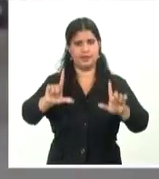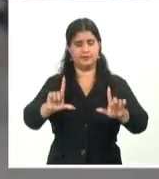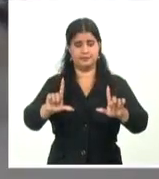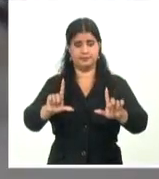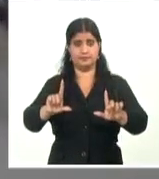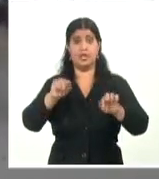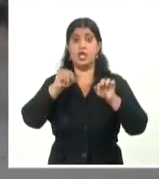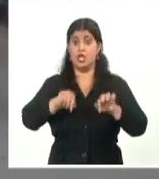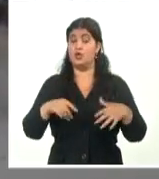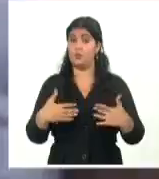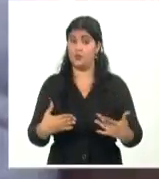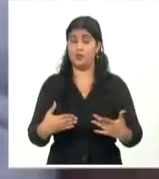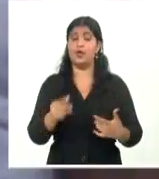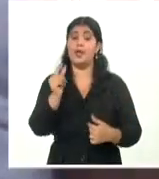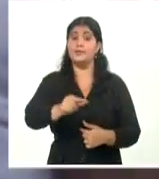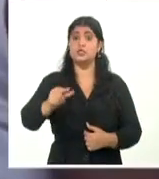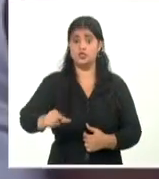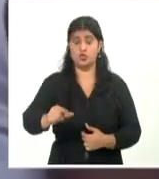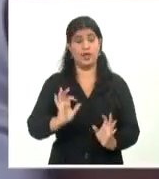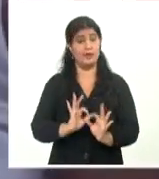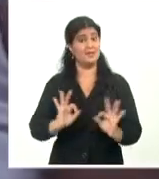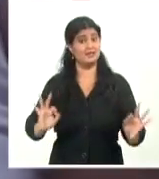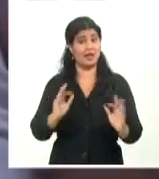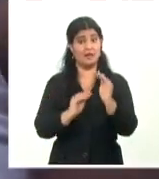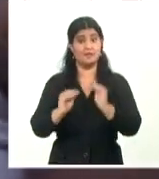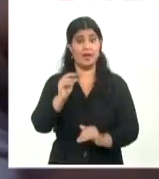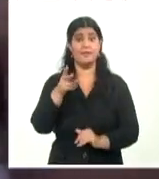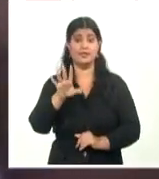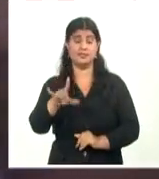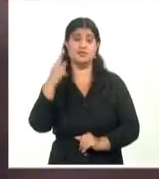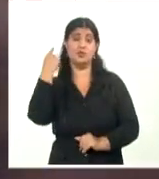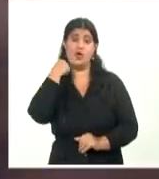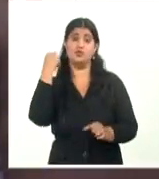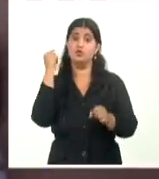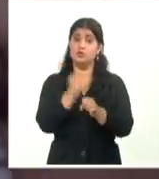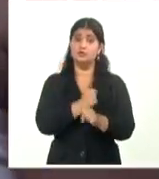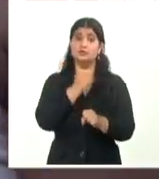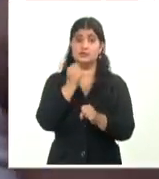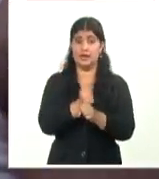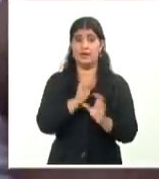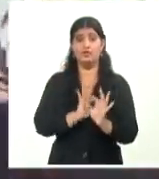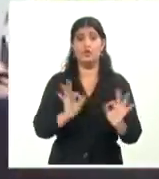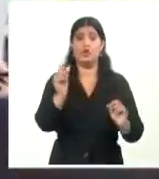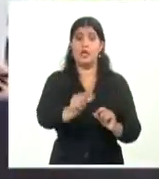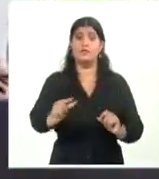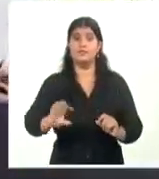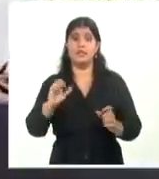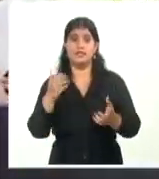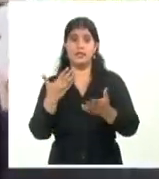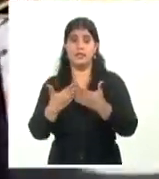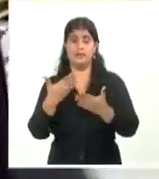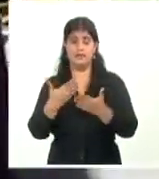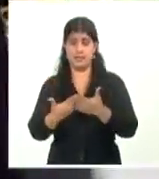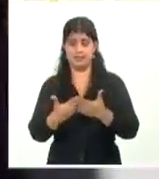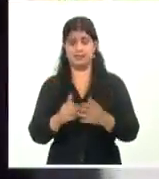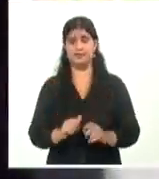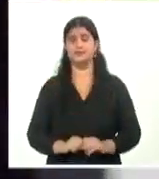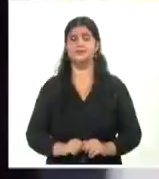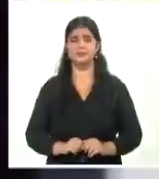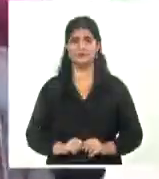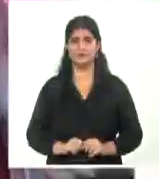la dedicación al sector de la cultura durante más de 25 años a las especialistas de la empresa Inalvis Rojas, de la Dirección de